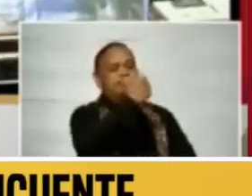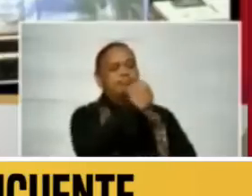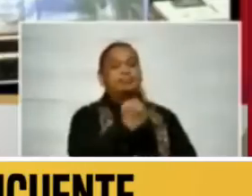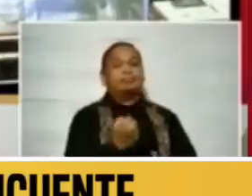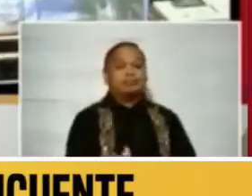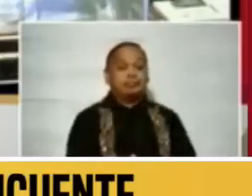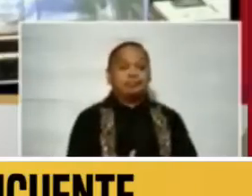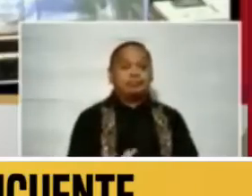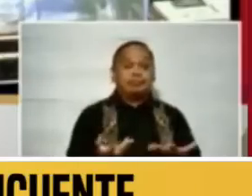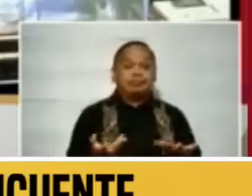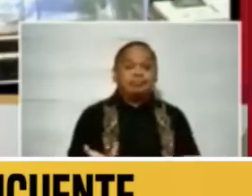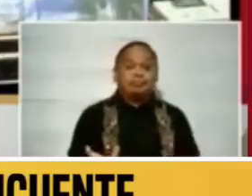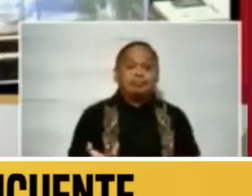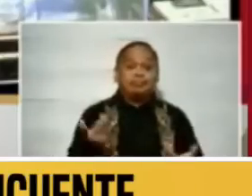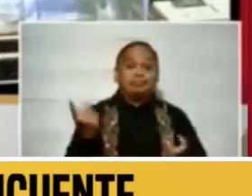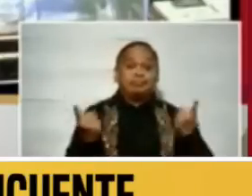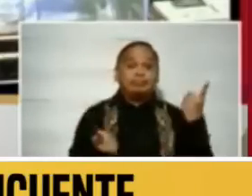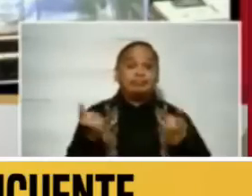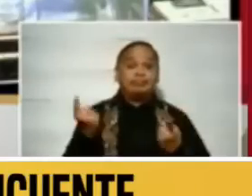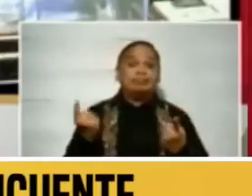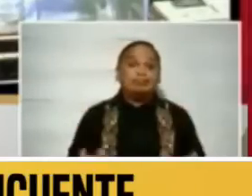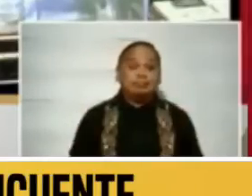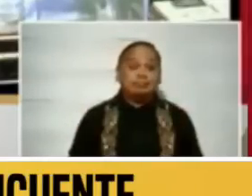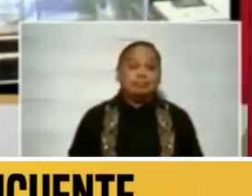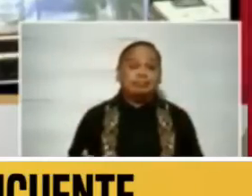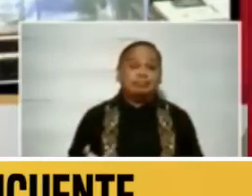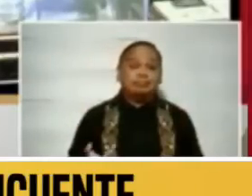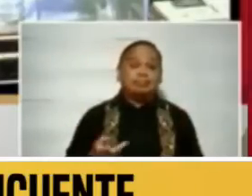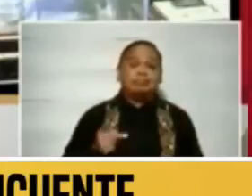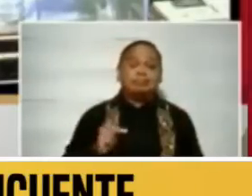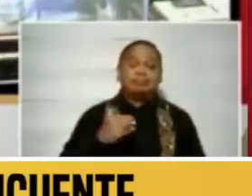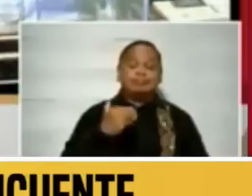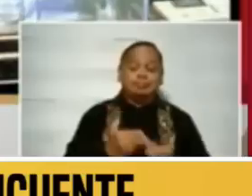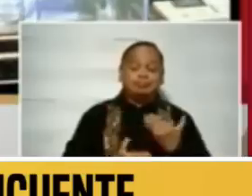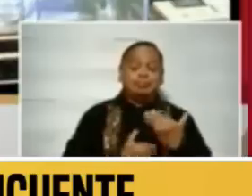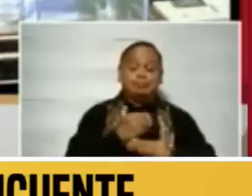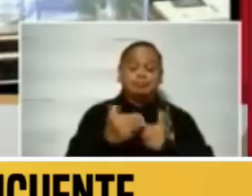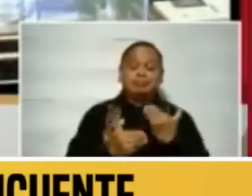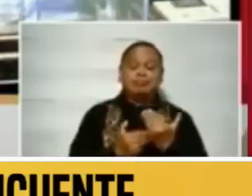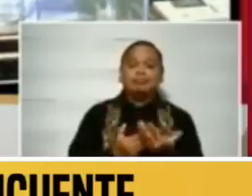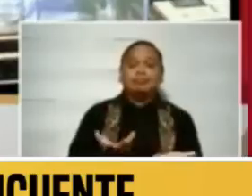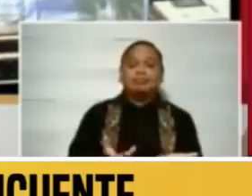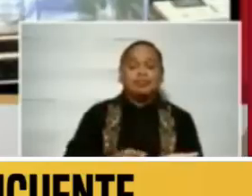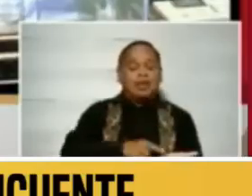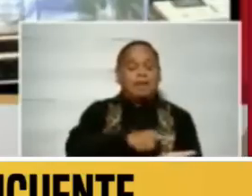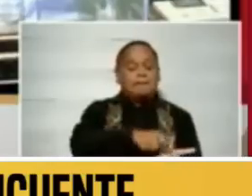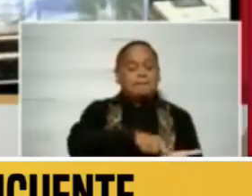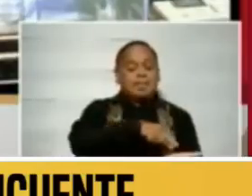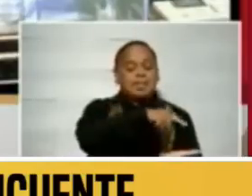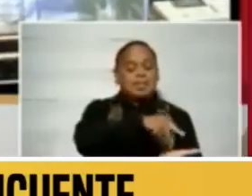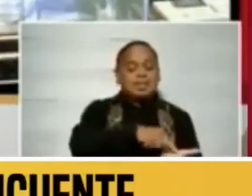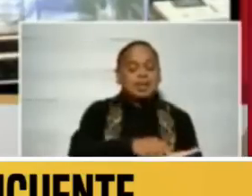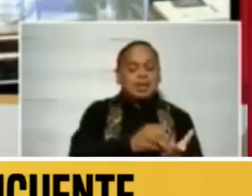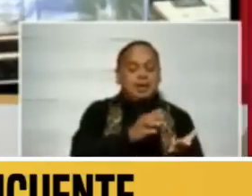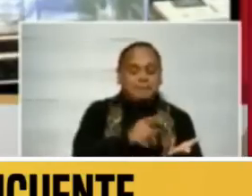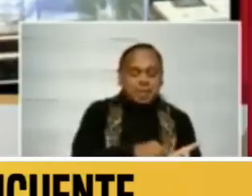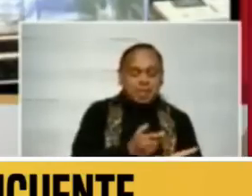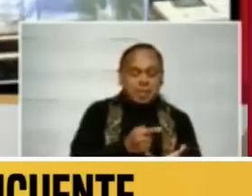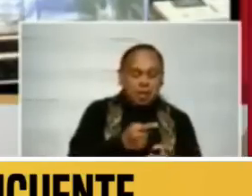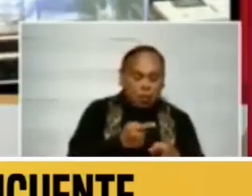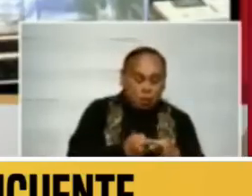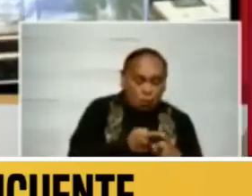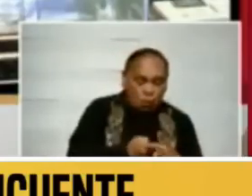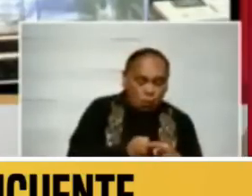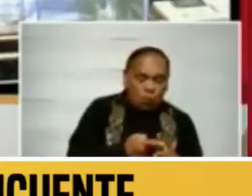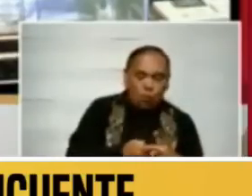contienda que no deja lugar a dudas, porque de manera inédita se contó voto por voto, casilla por casilla, lo